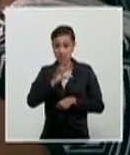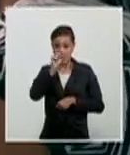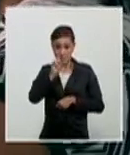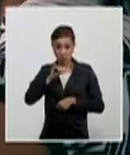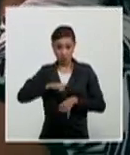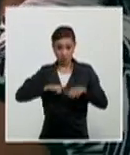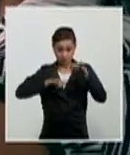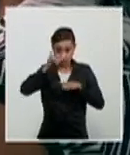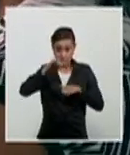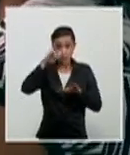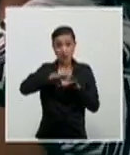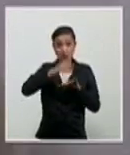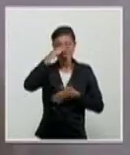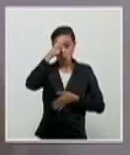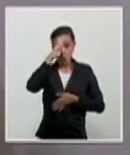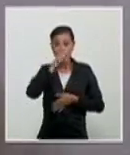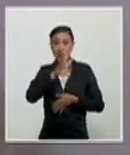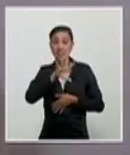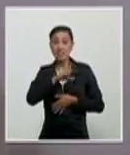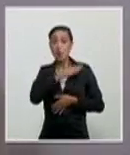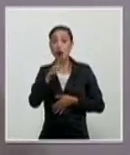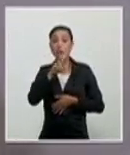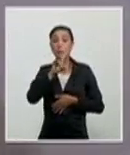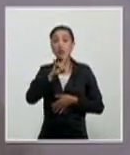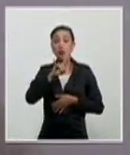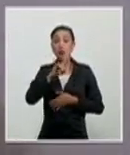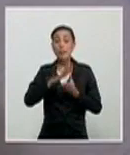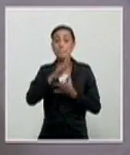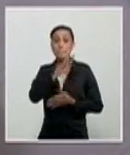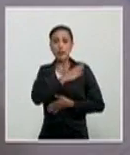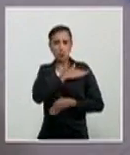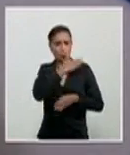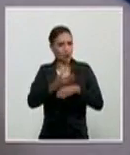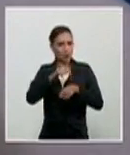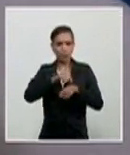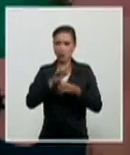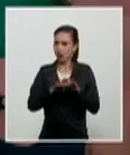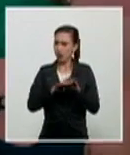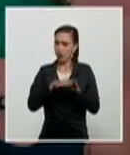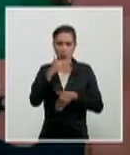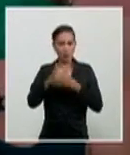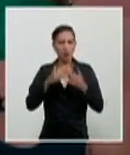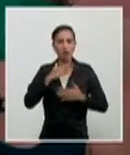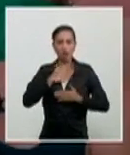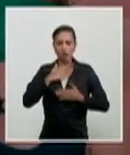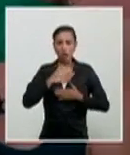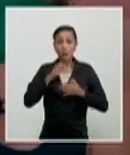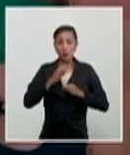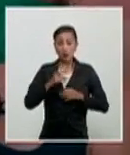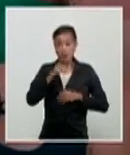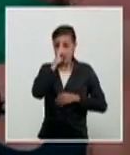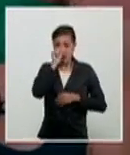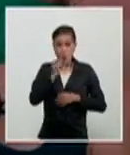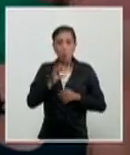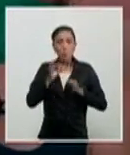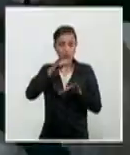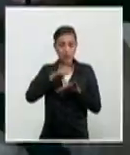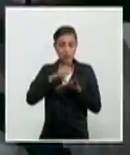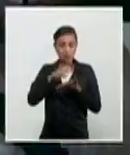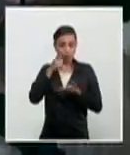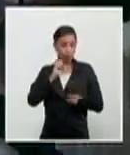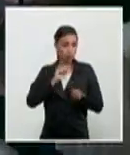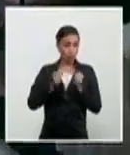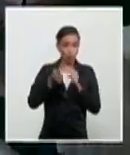El Ministerio de Salud Pública castrista reportó hoy 49 nuevos casos de coronavirus, lo que eleva la cifra total